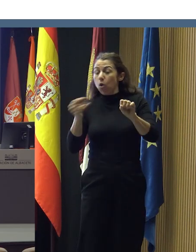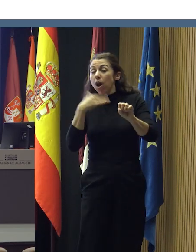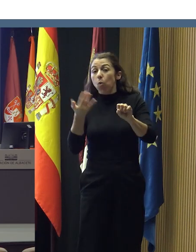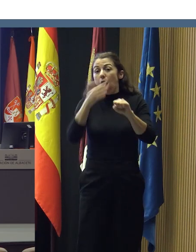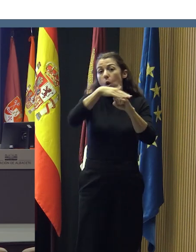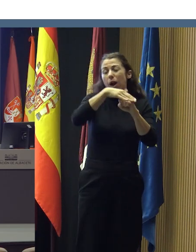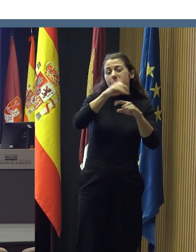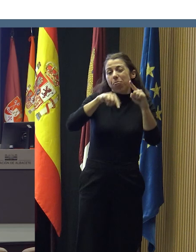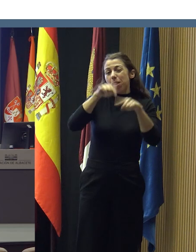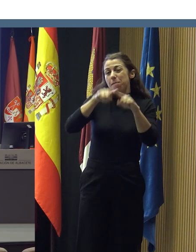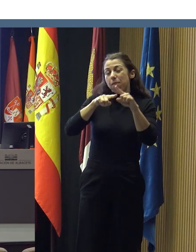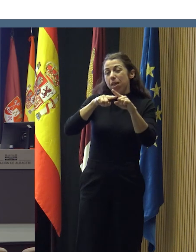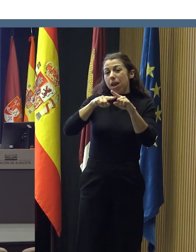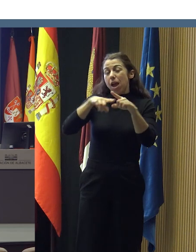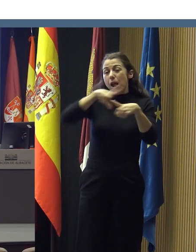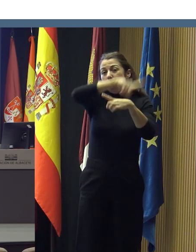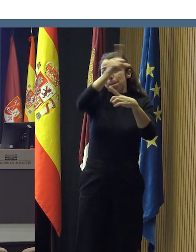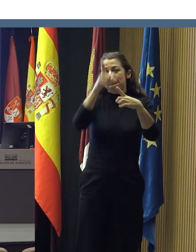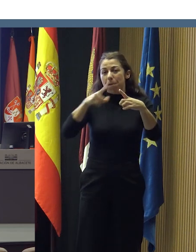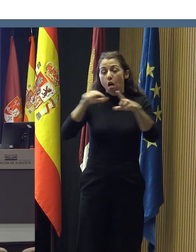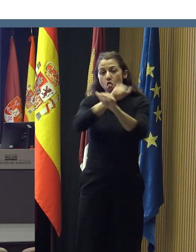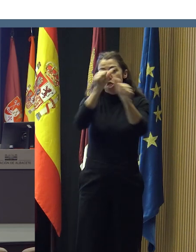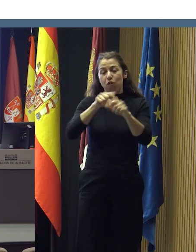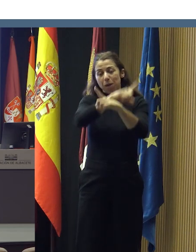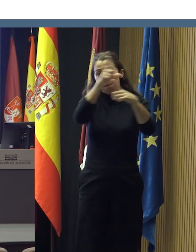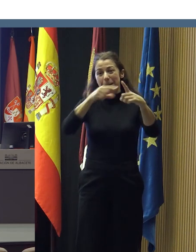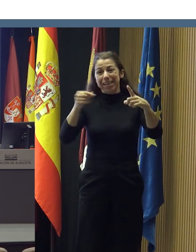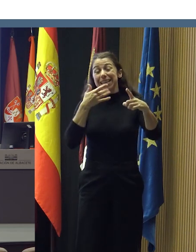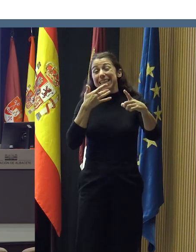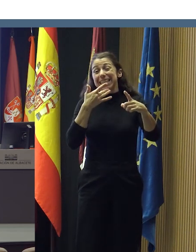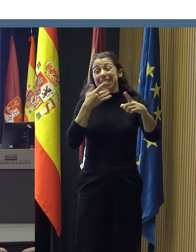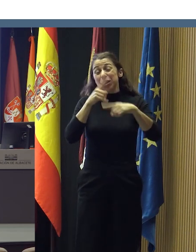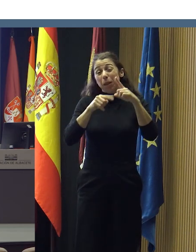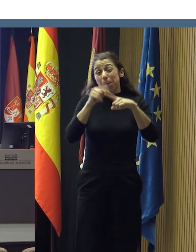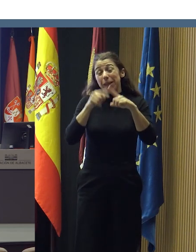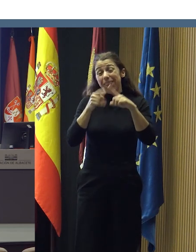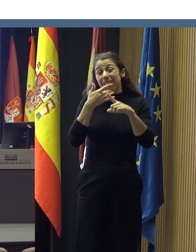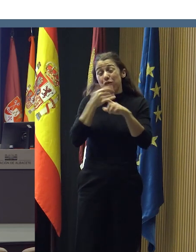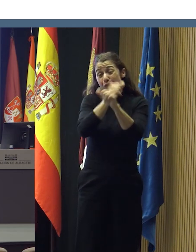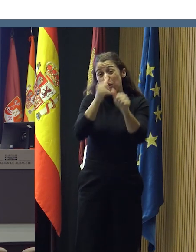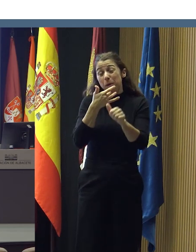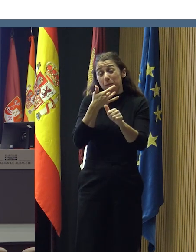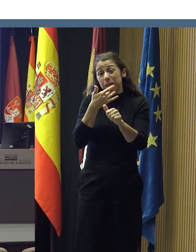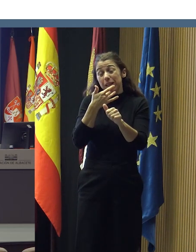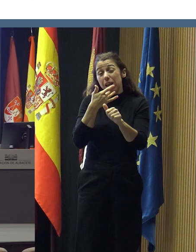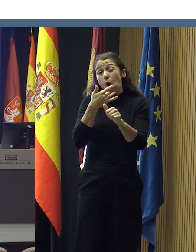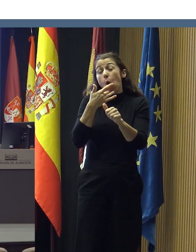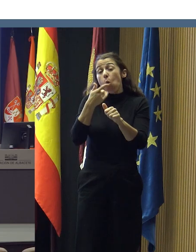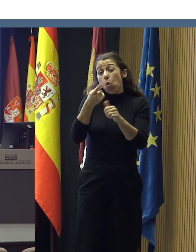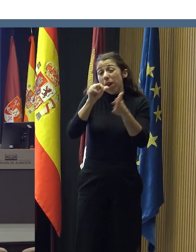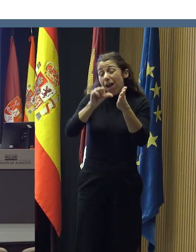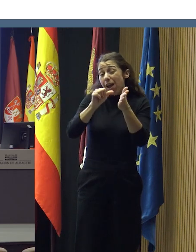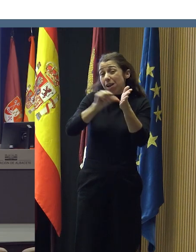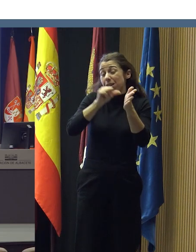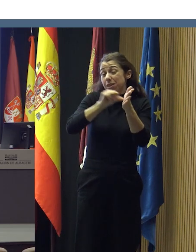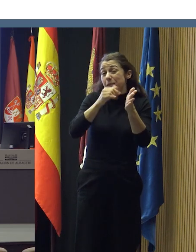la cabeza, ¿no? El páncreas tiene una morfología que no tiene otros órganos y una de ellas se puede extirpar relativamente fácil y